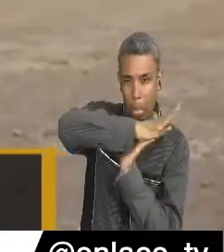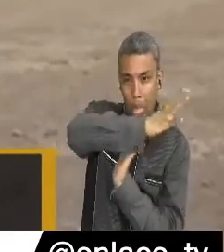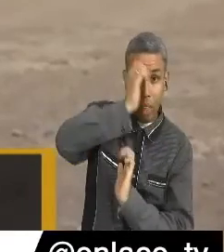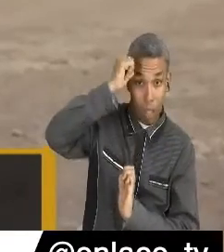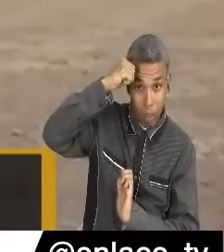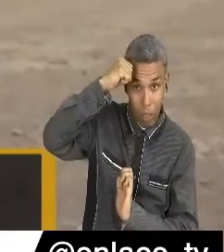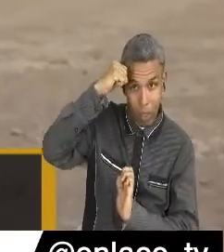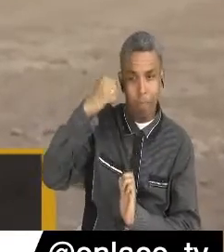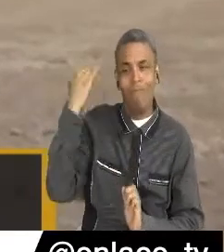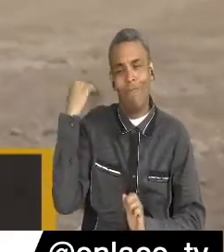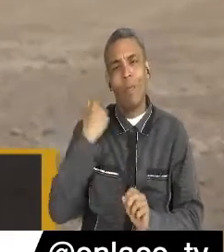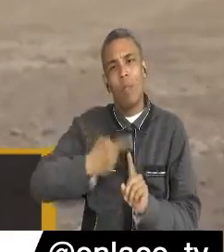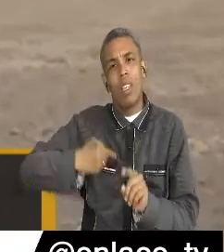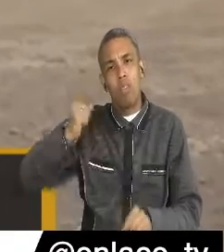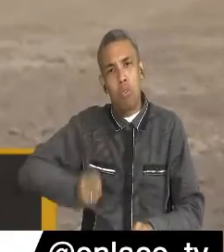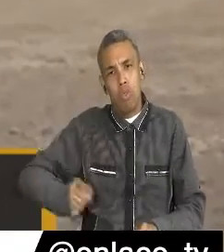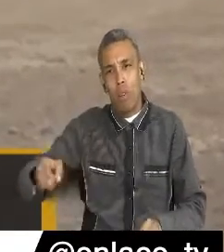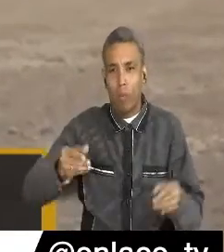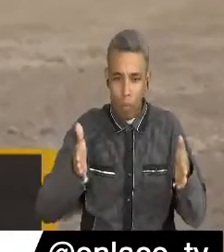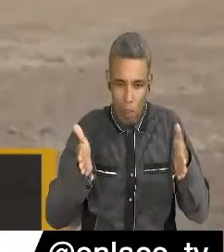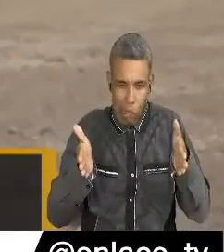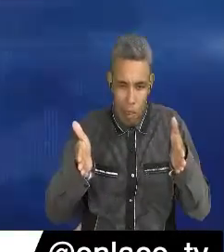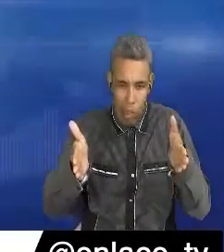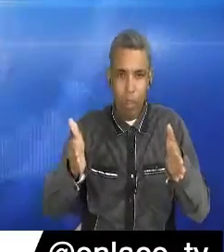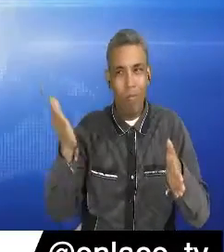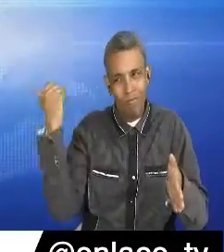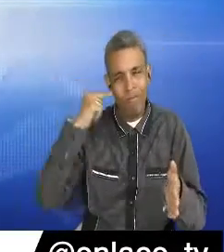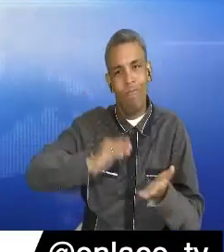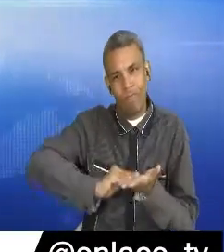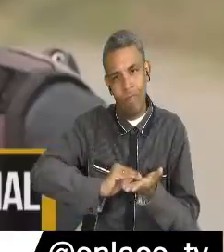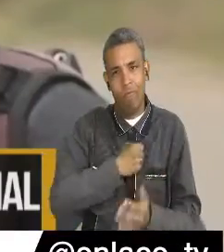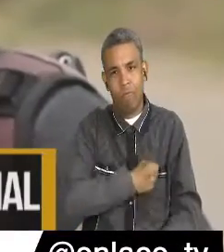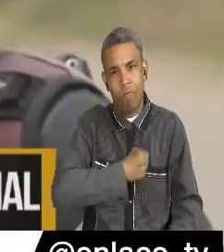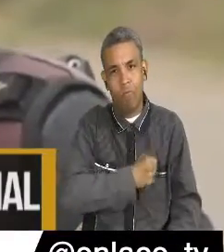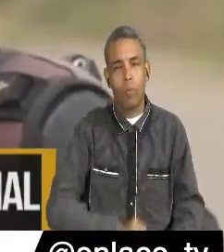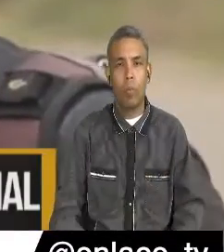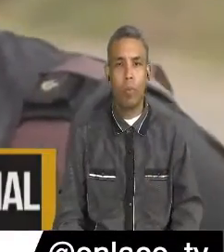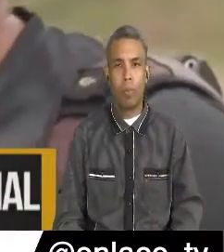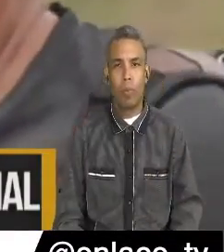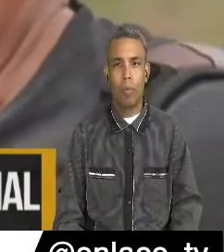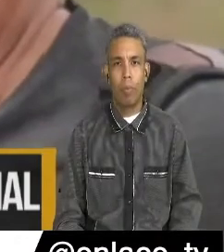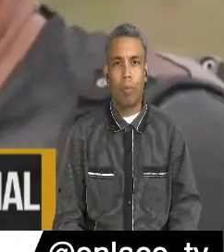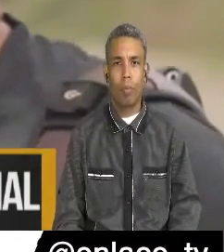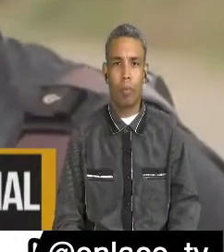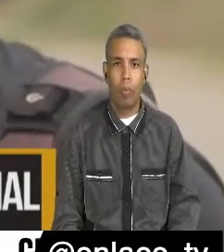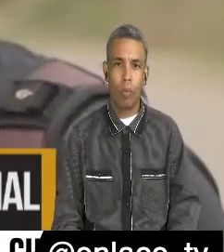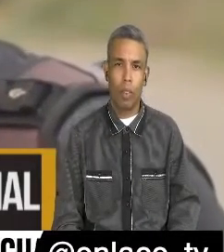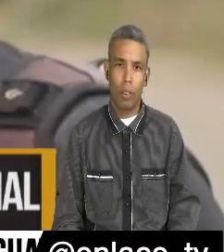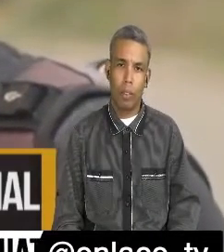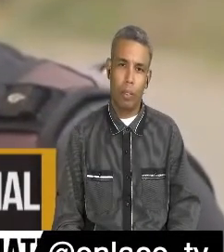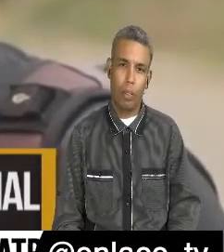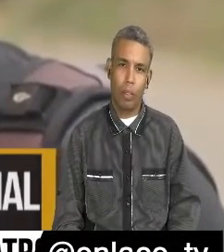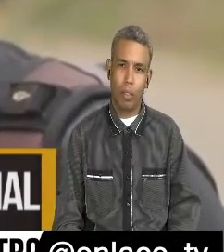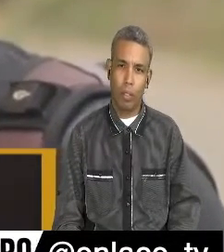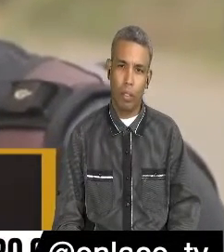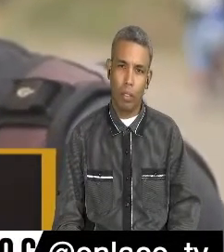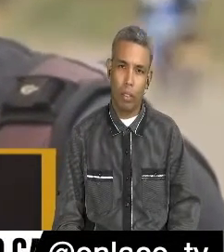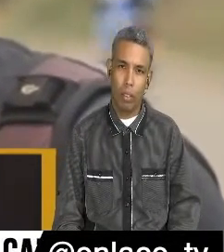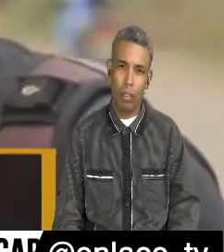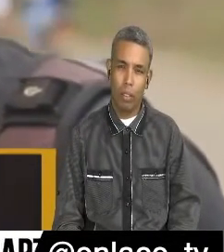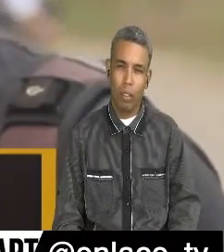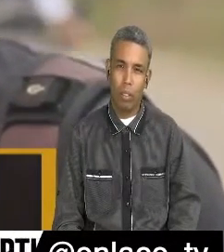para que aquí se haga una pronta intervención. Yo le aclararía al gobierno local, tanto